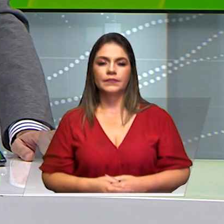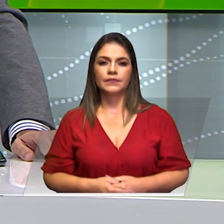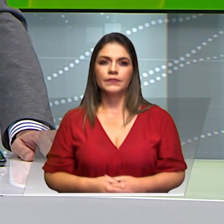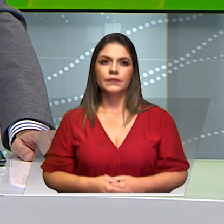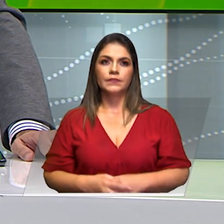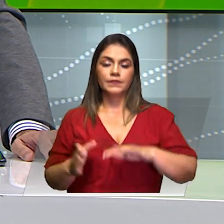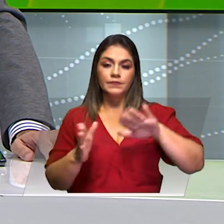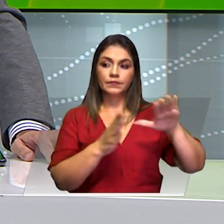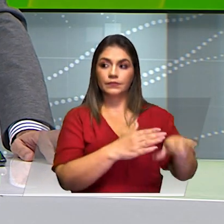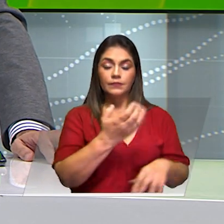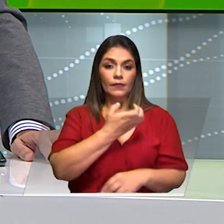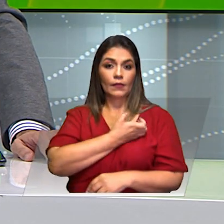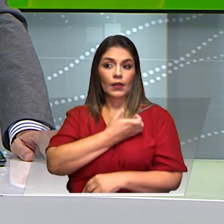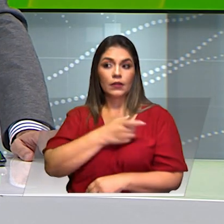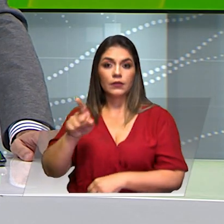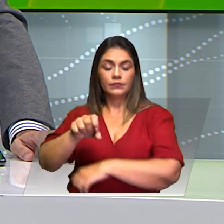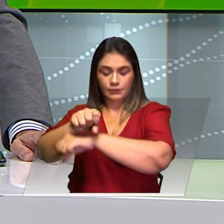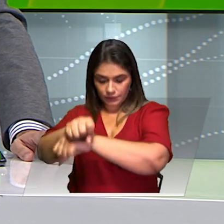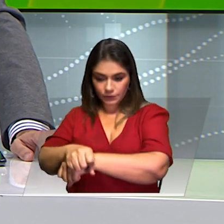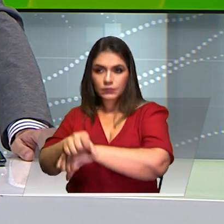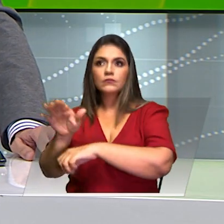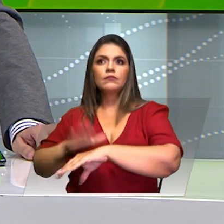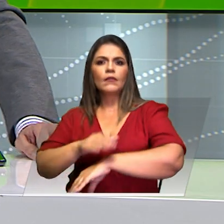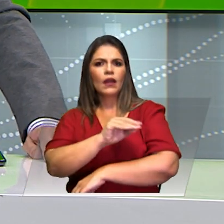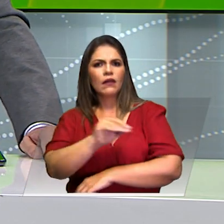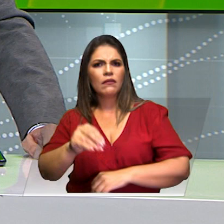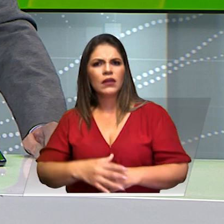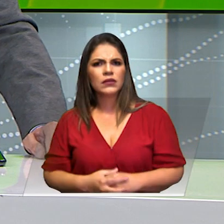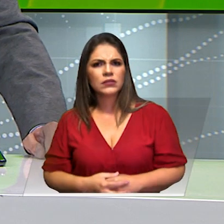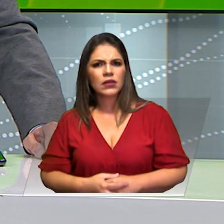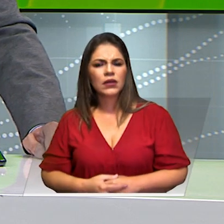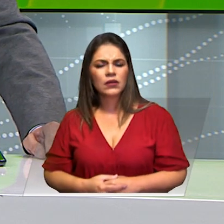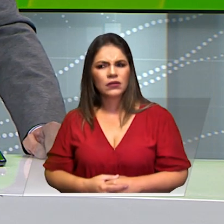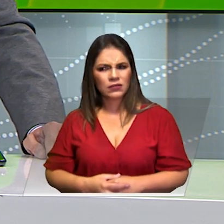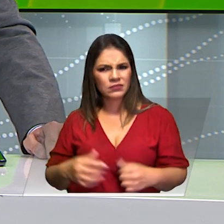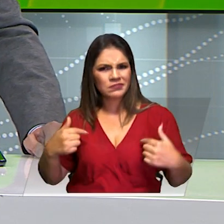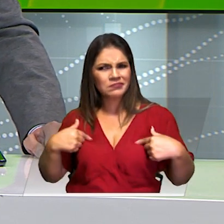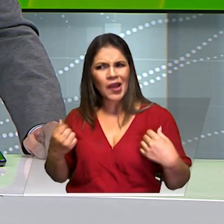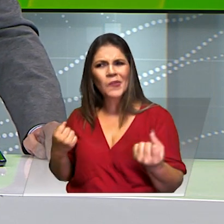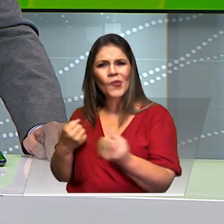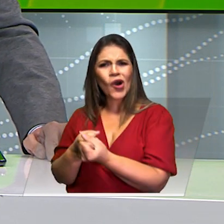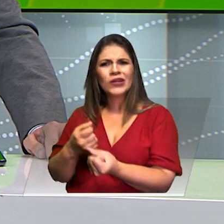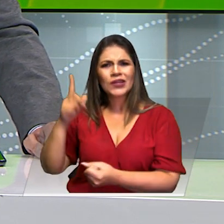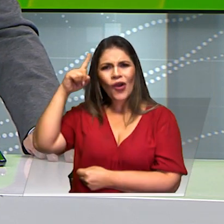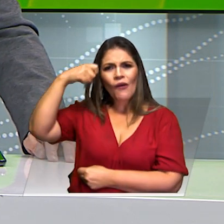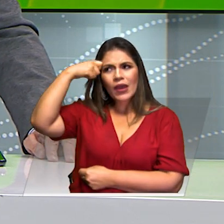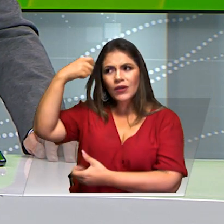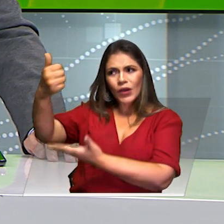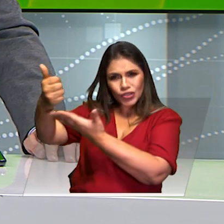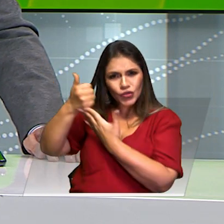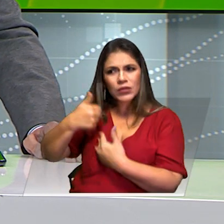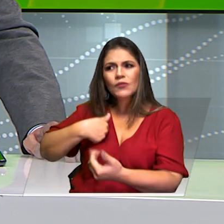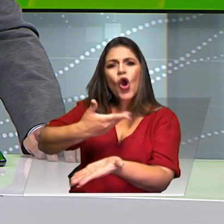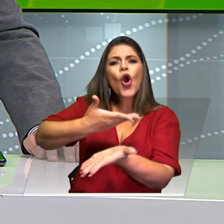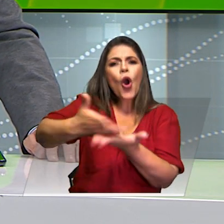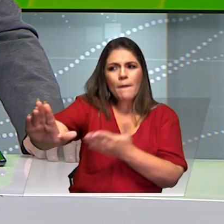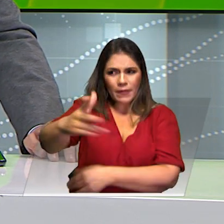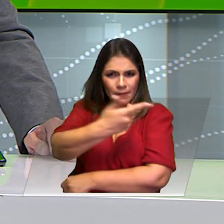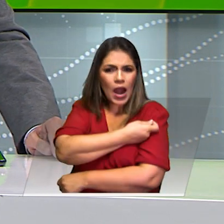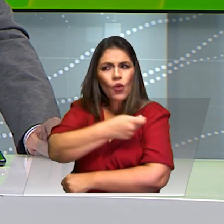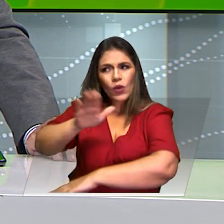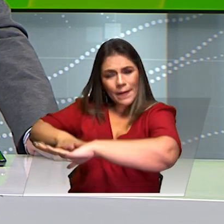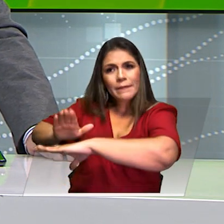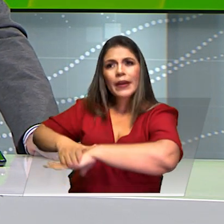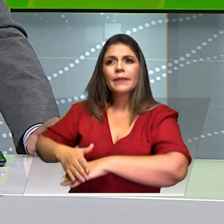el alcalde de girardota se sumó a las voces que le solicitan permiso al gobierno nacional para conseguir sus propias vacunas y así poder agilizar